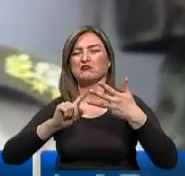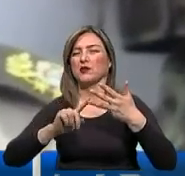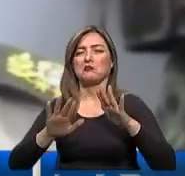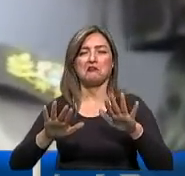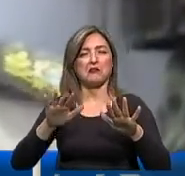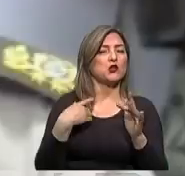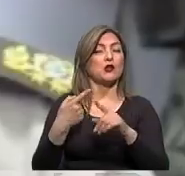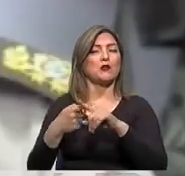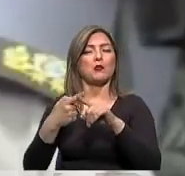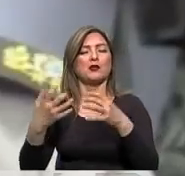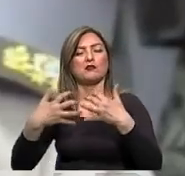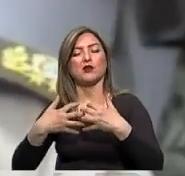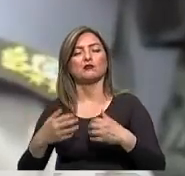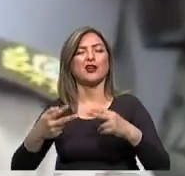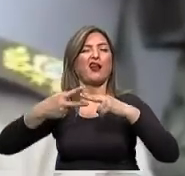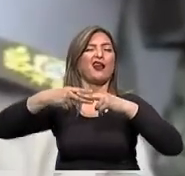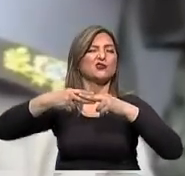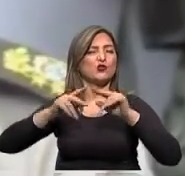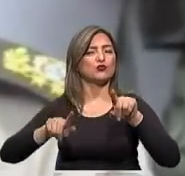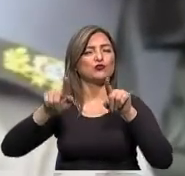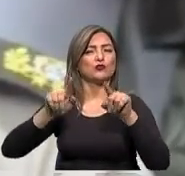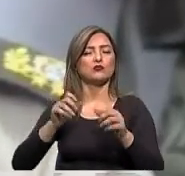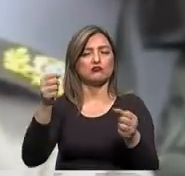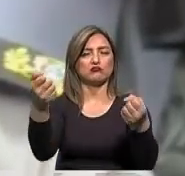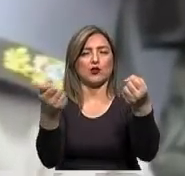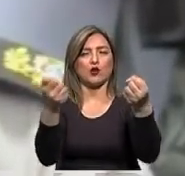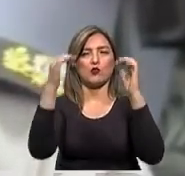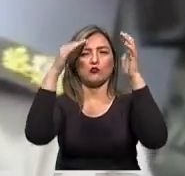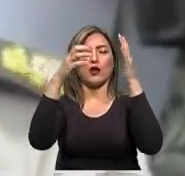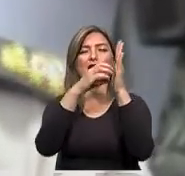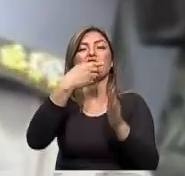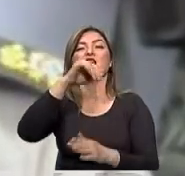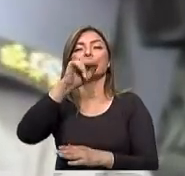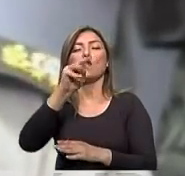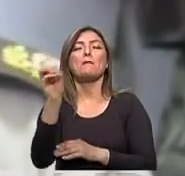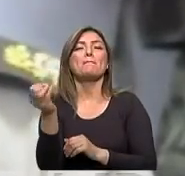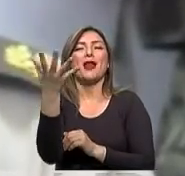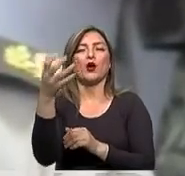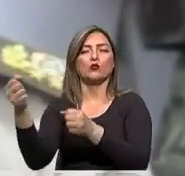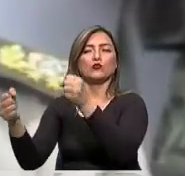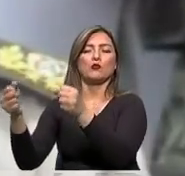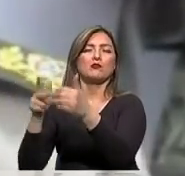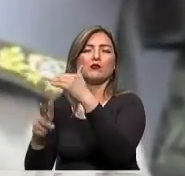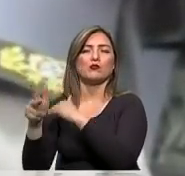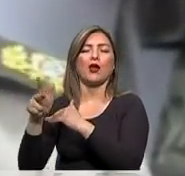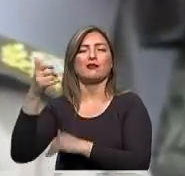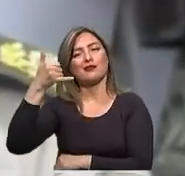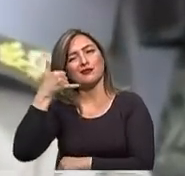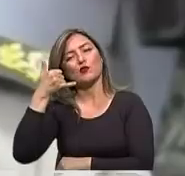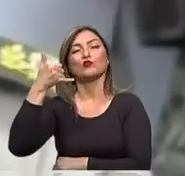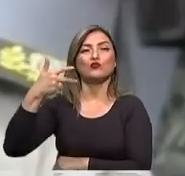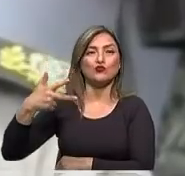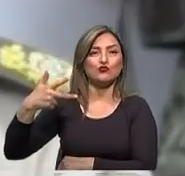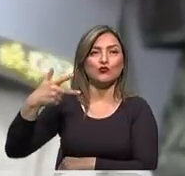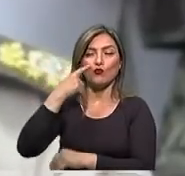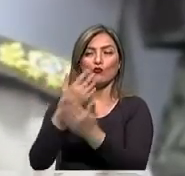con relación a otros casos. El camión marca Hino color blanco, igualmente una camioneta y 3 terminales móviles, las evidencias que